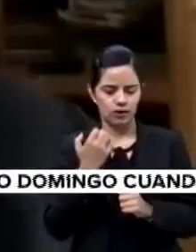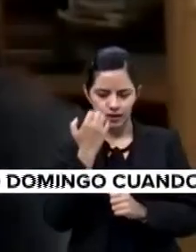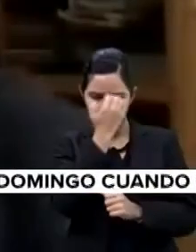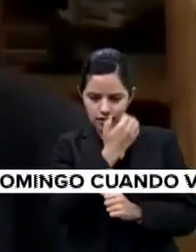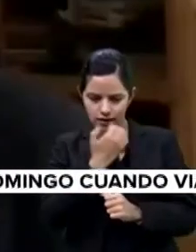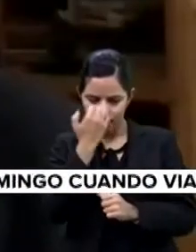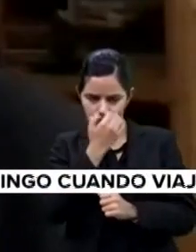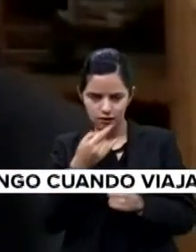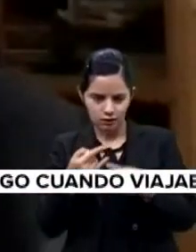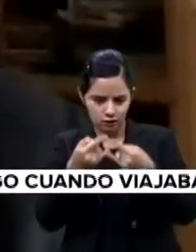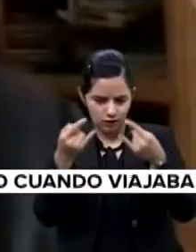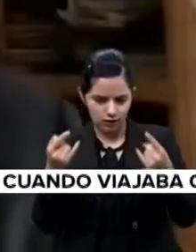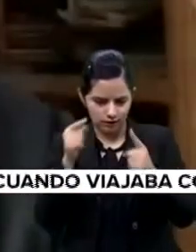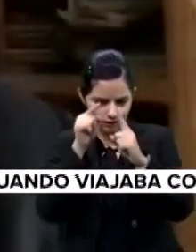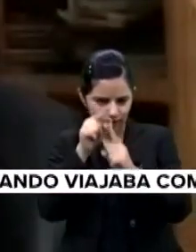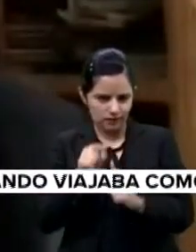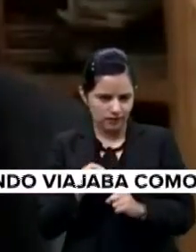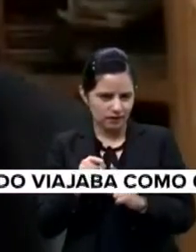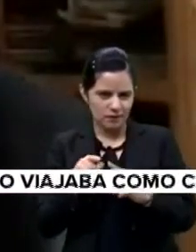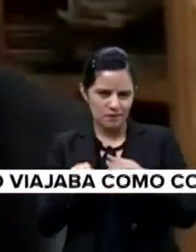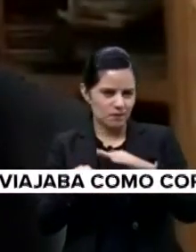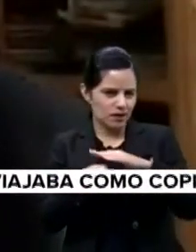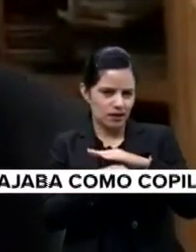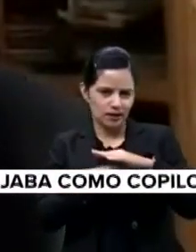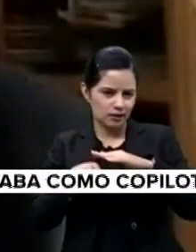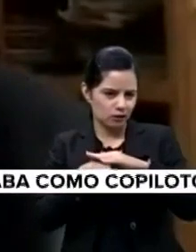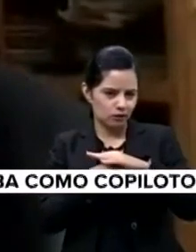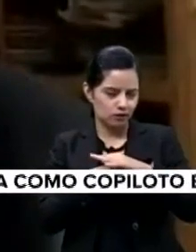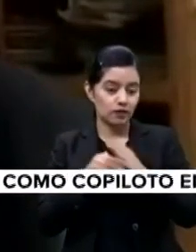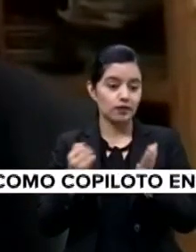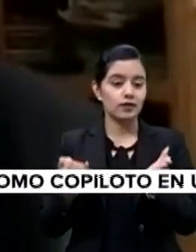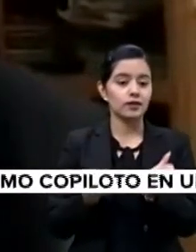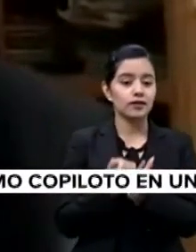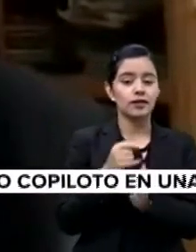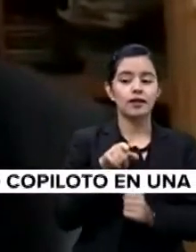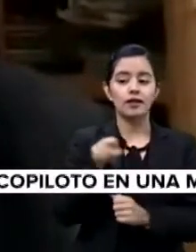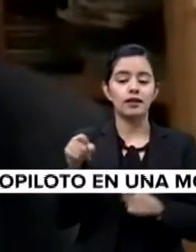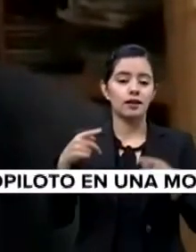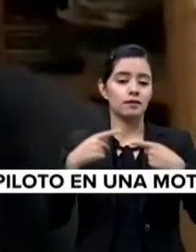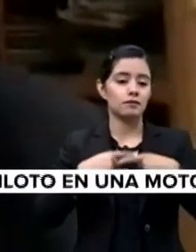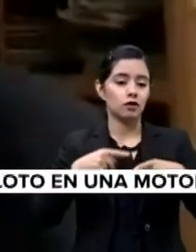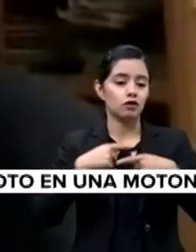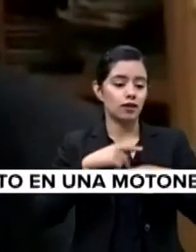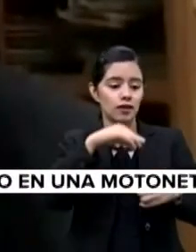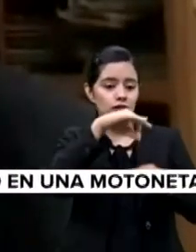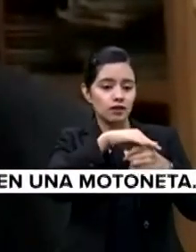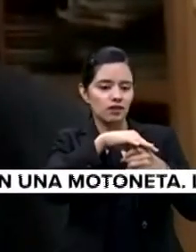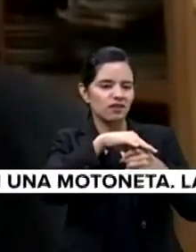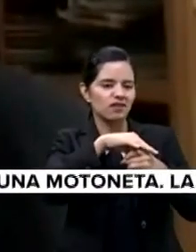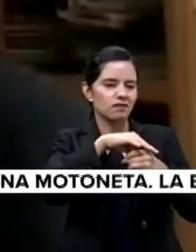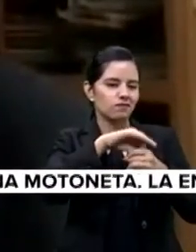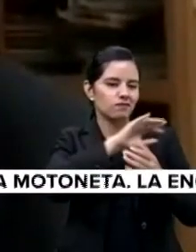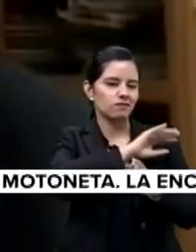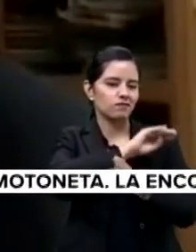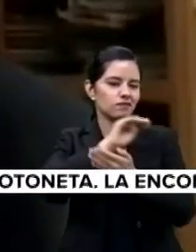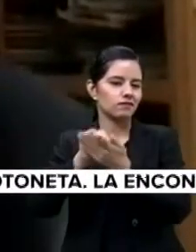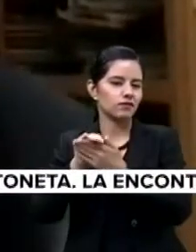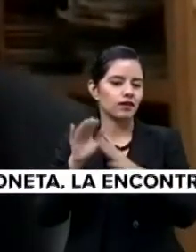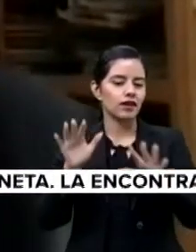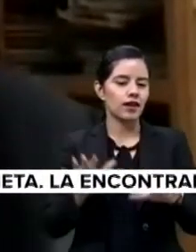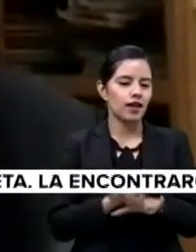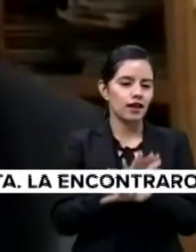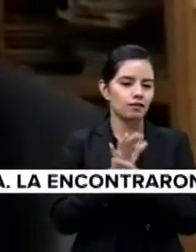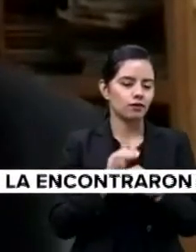Con mucha superficialidad se decide que la soberanía popular se va a alterar y se introduce